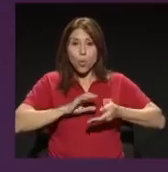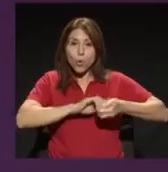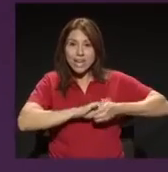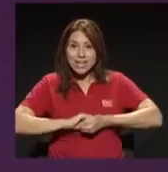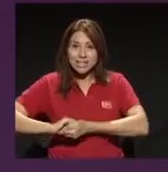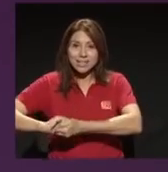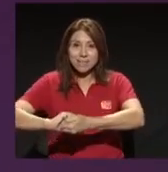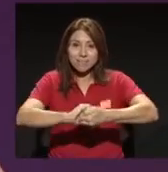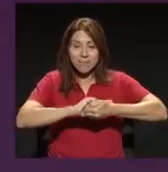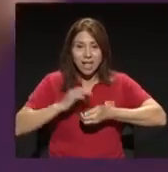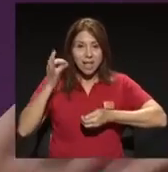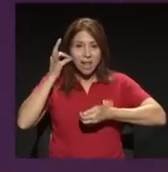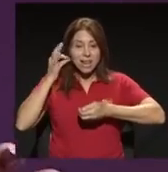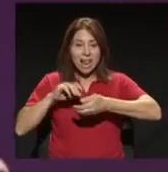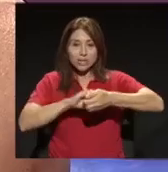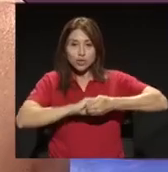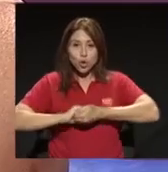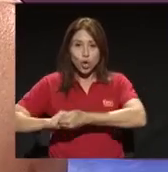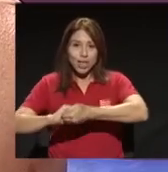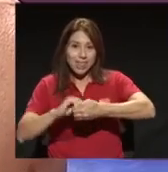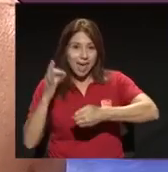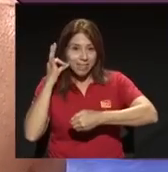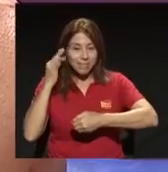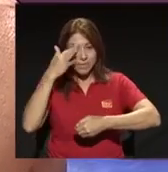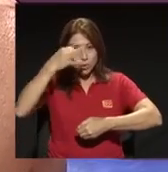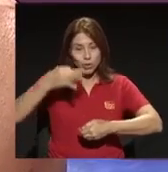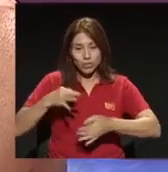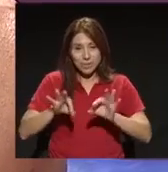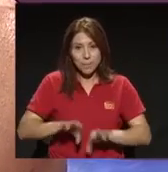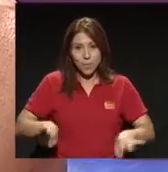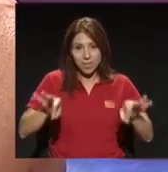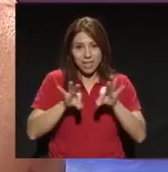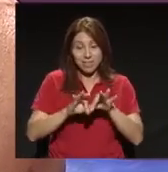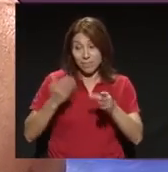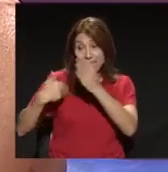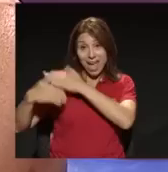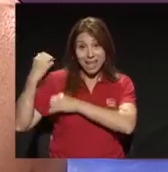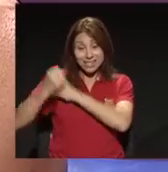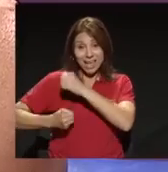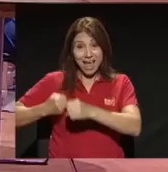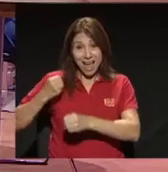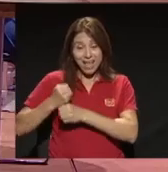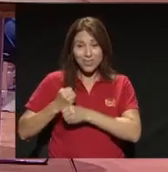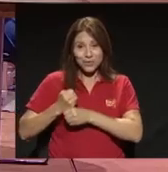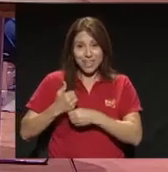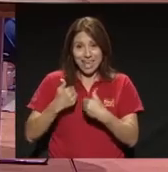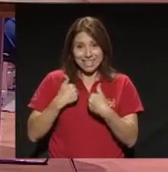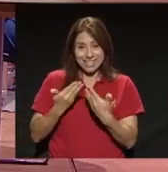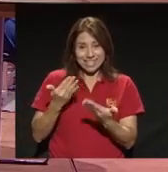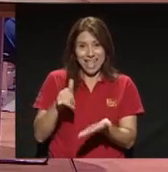importante hace años existía esto verdad que una frase